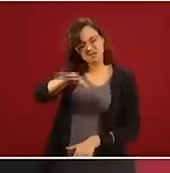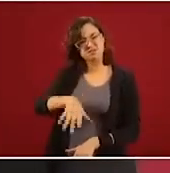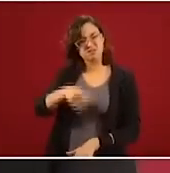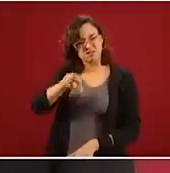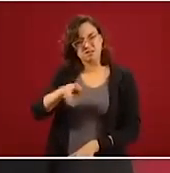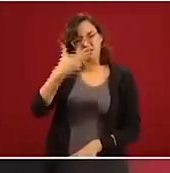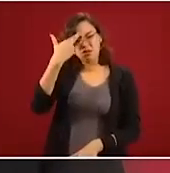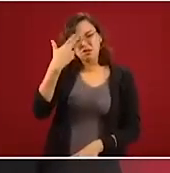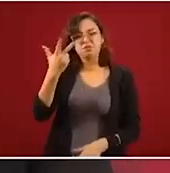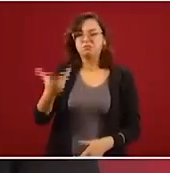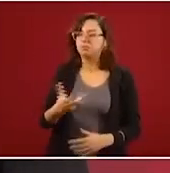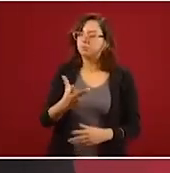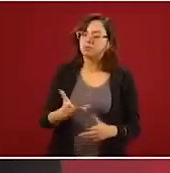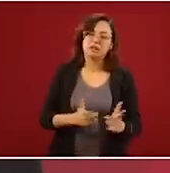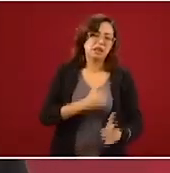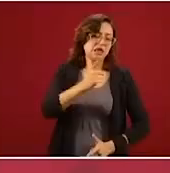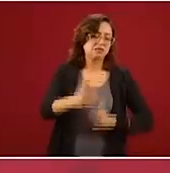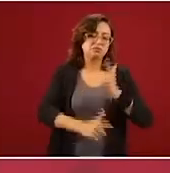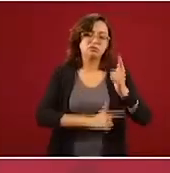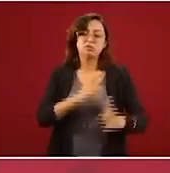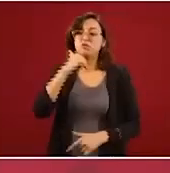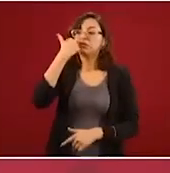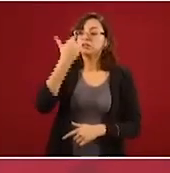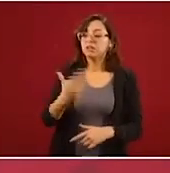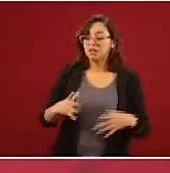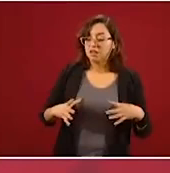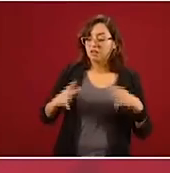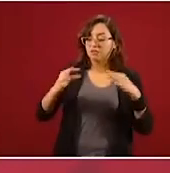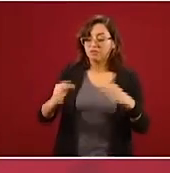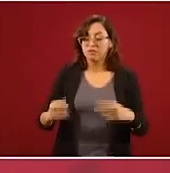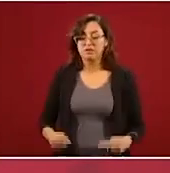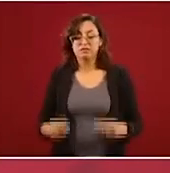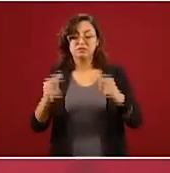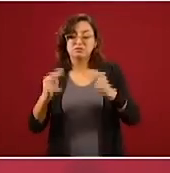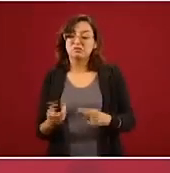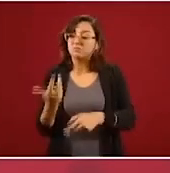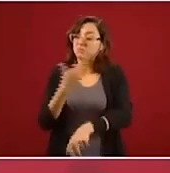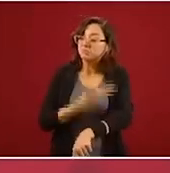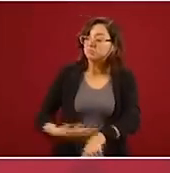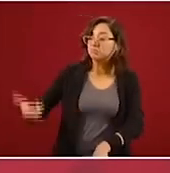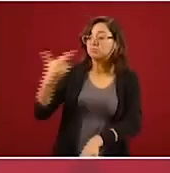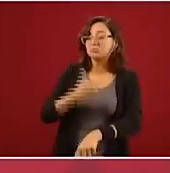Se quiere abrir un negocio y se tardan meses.